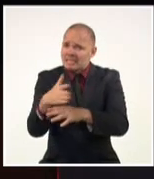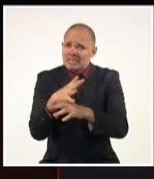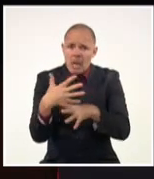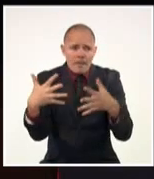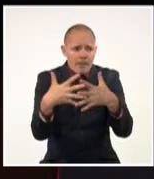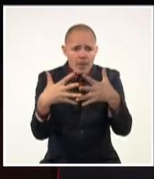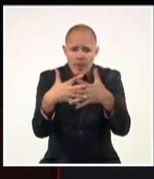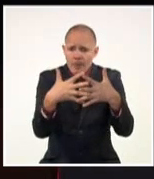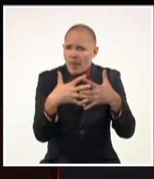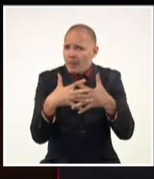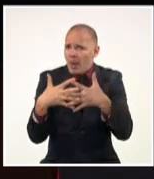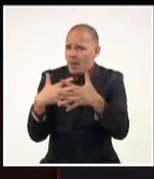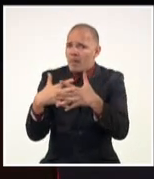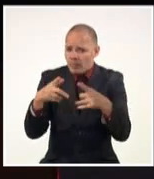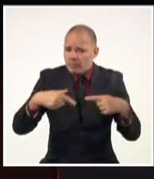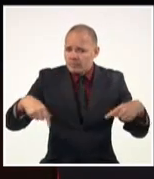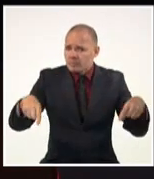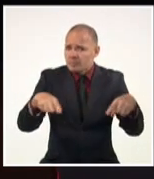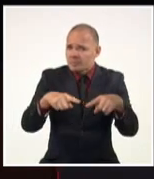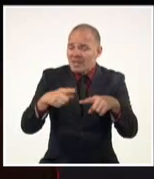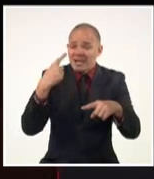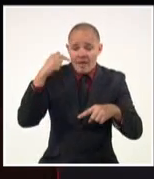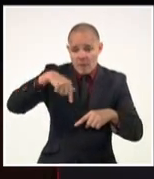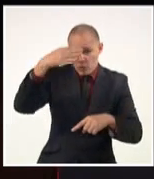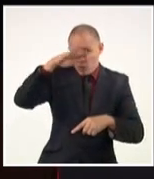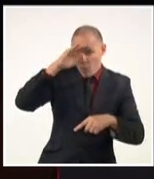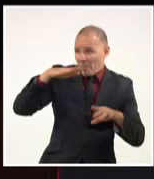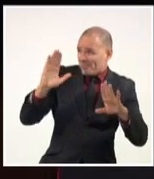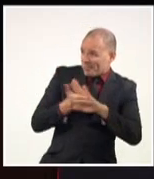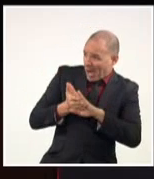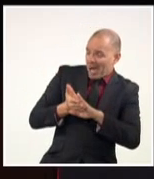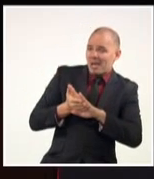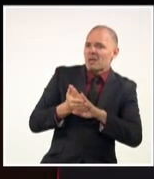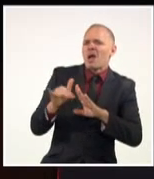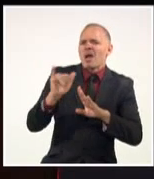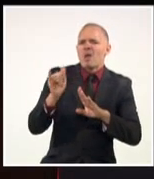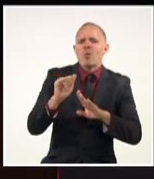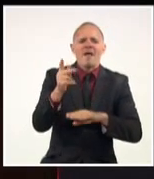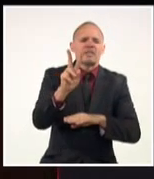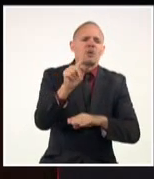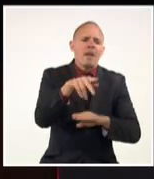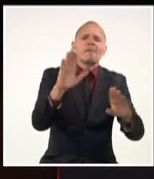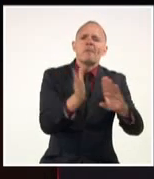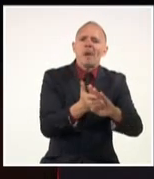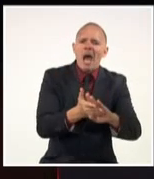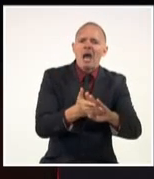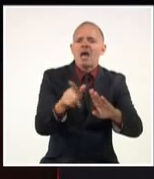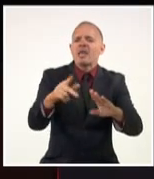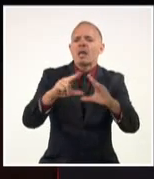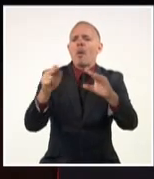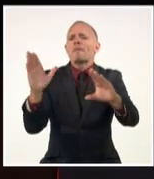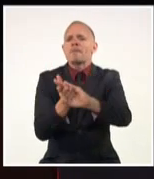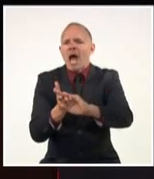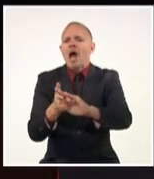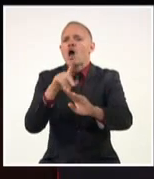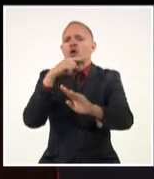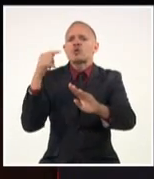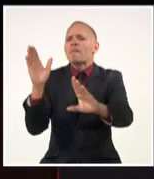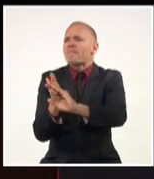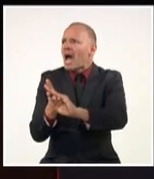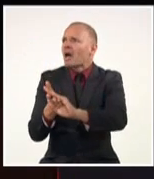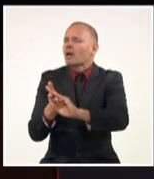injusta y racionalmente condenados como el cubano por no aceptar sus imposiciones y designios.